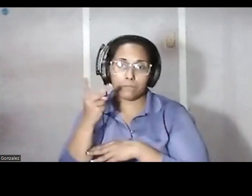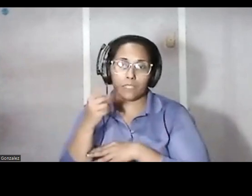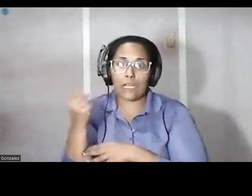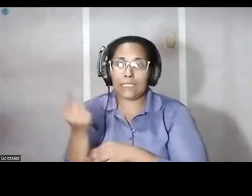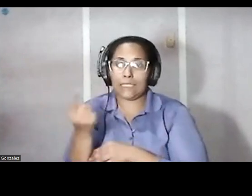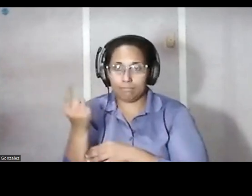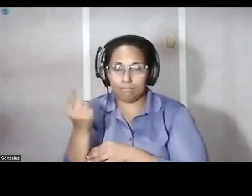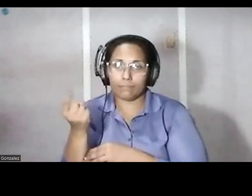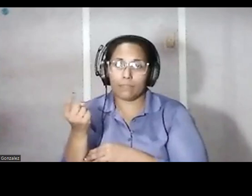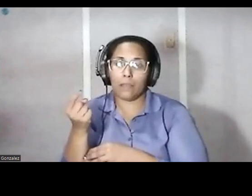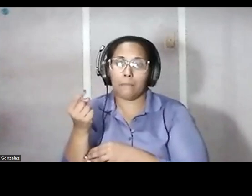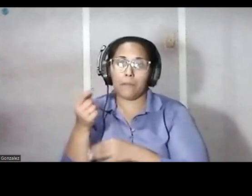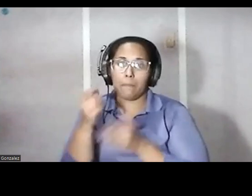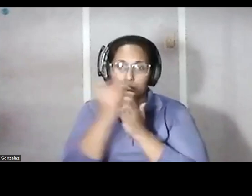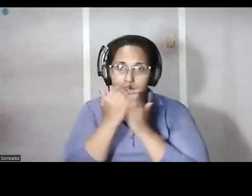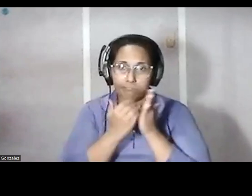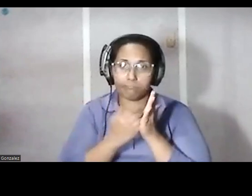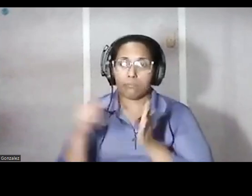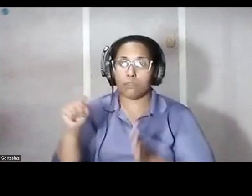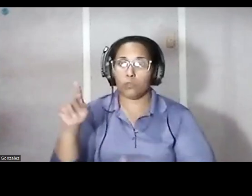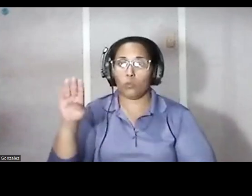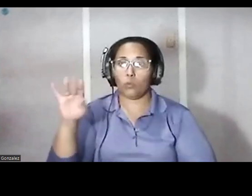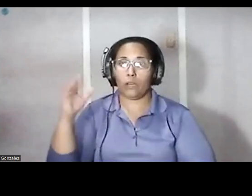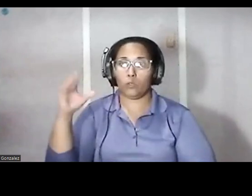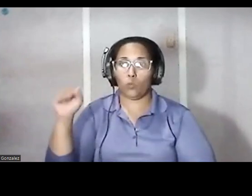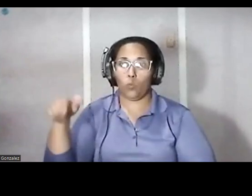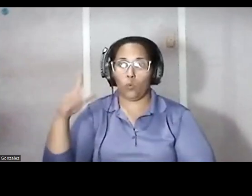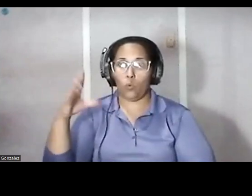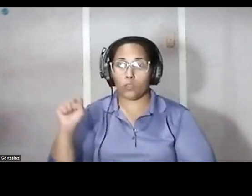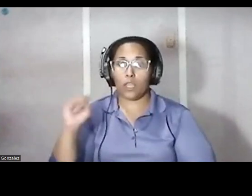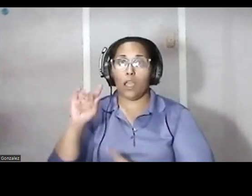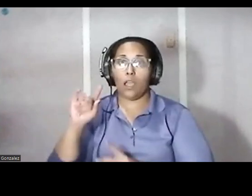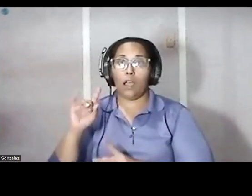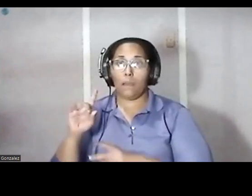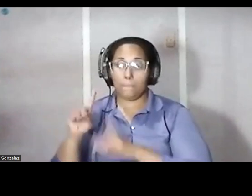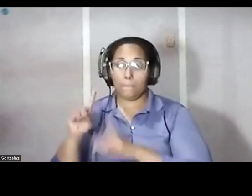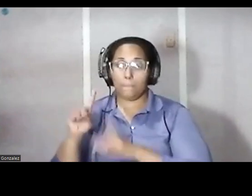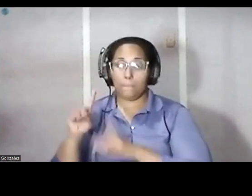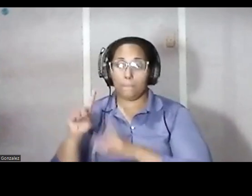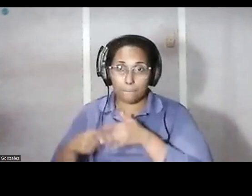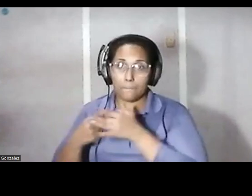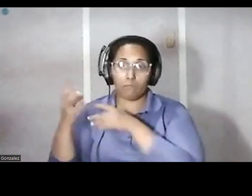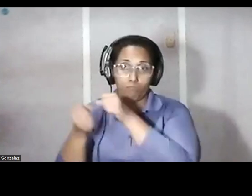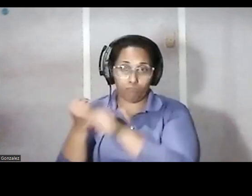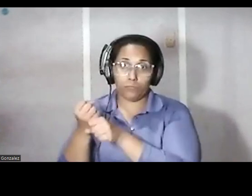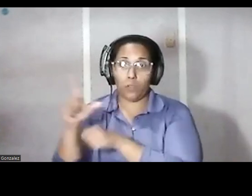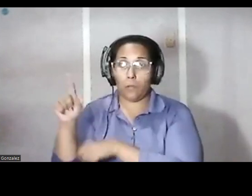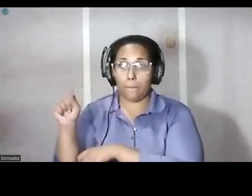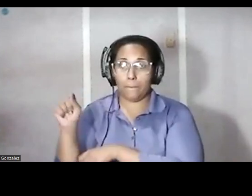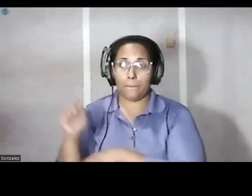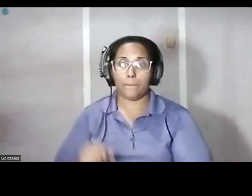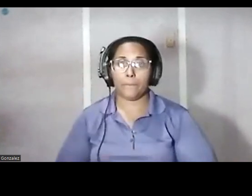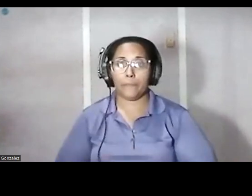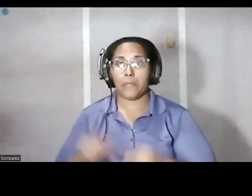siempre van a mencionar la tuberculosis, porque es que siempre la mencionan, especialmente a principios de siglo, se menciona mucho del siglo